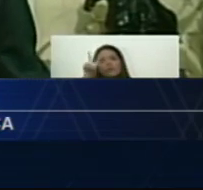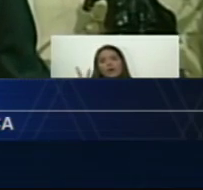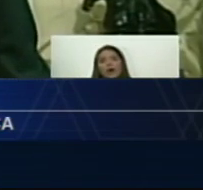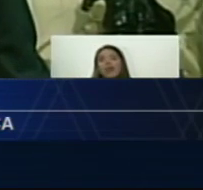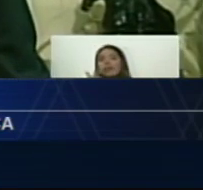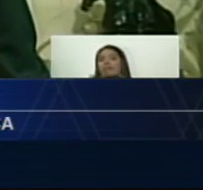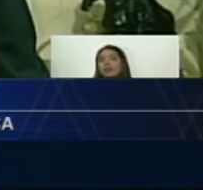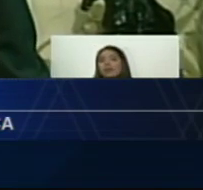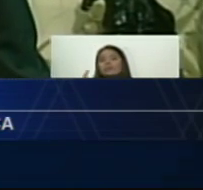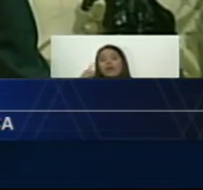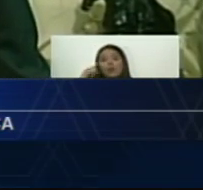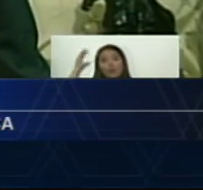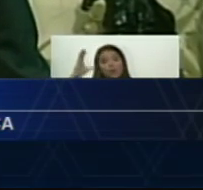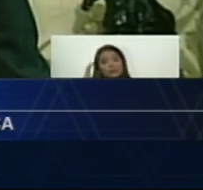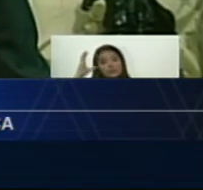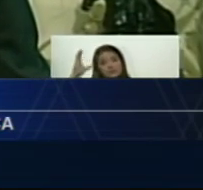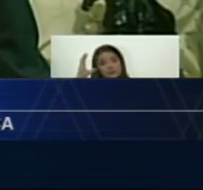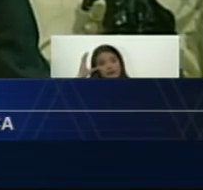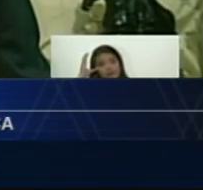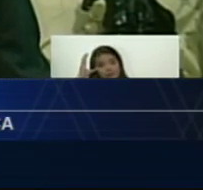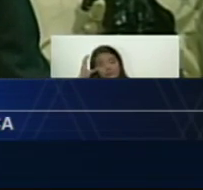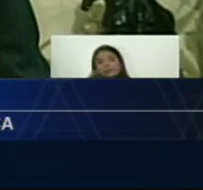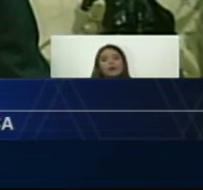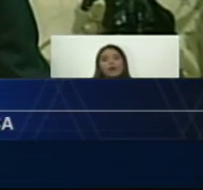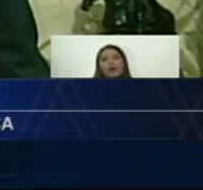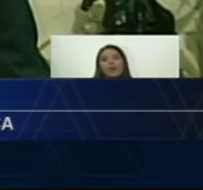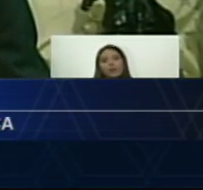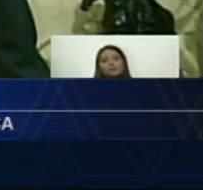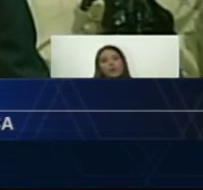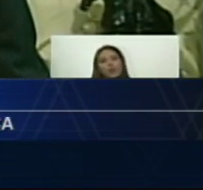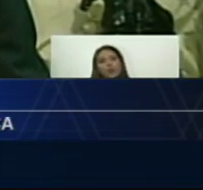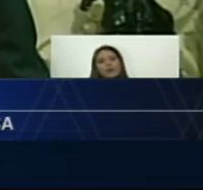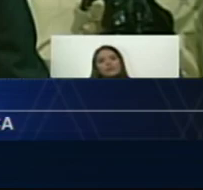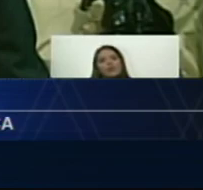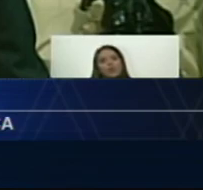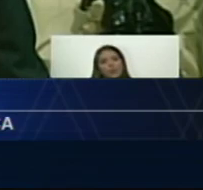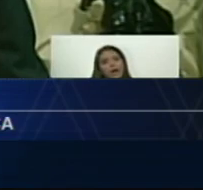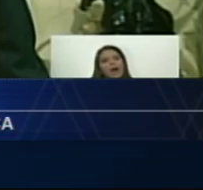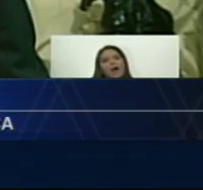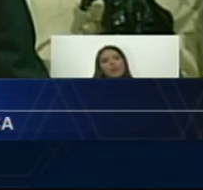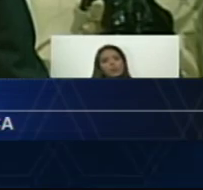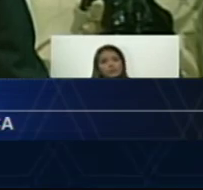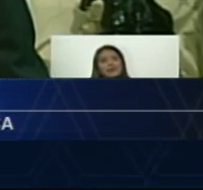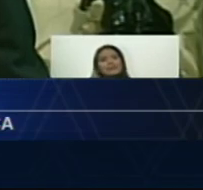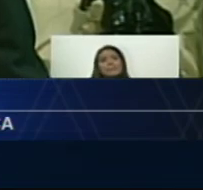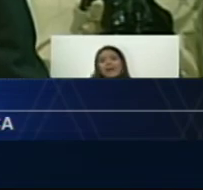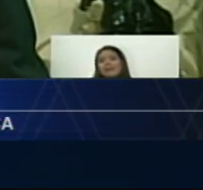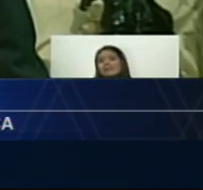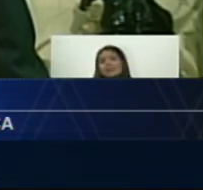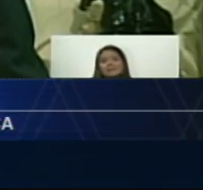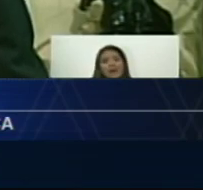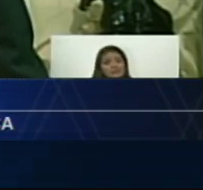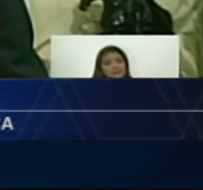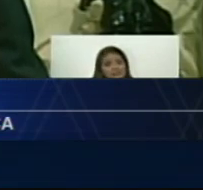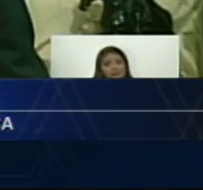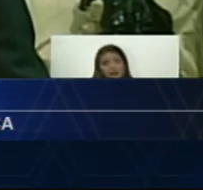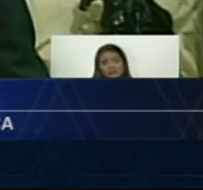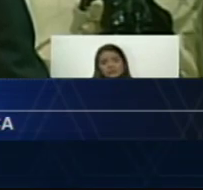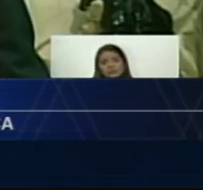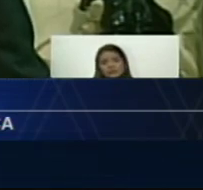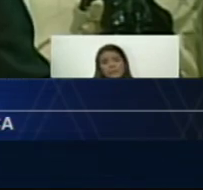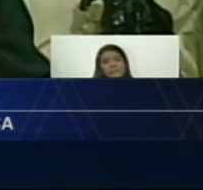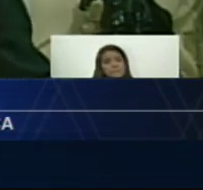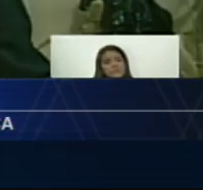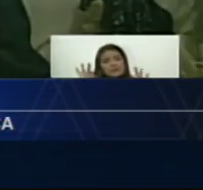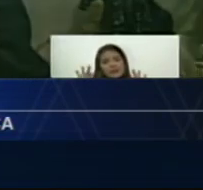y consciente con su gobierno revolucionario para adoptar y asumir las medidas urgentes y de carácter extraordinario